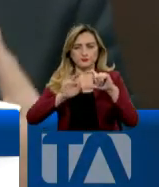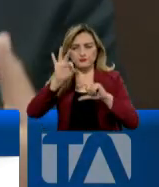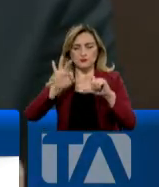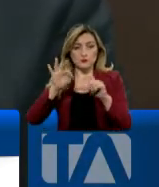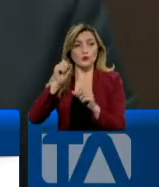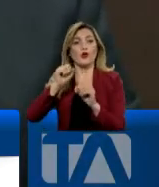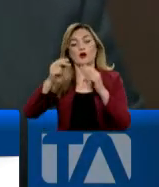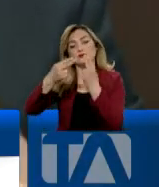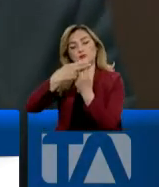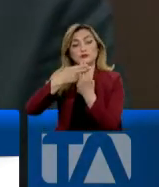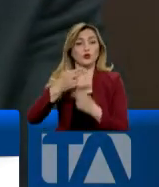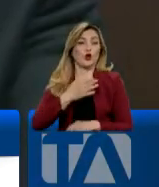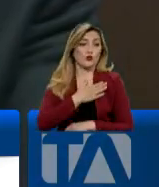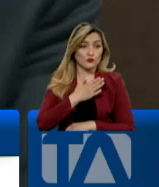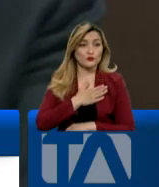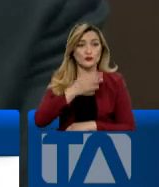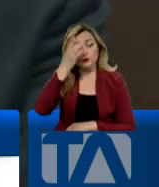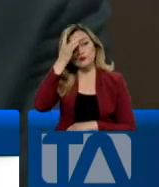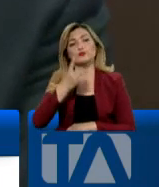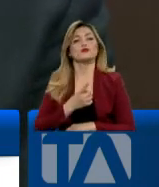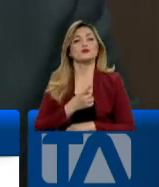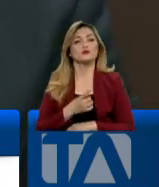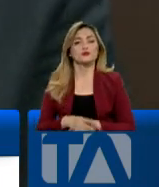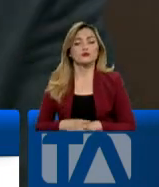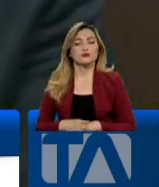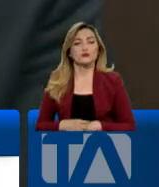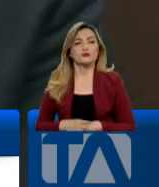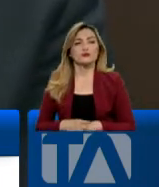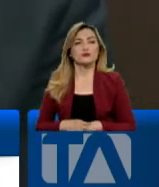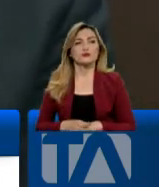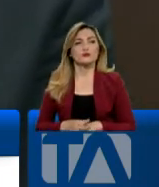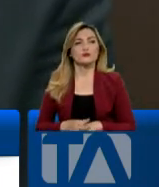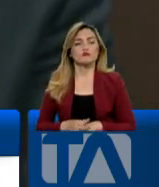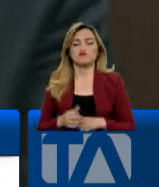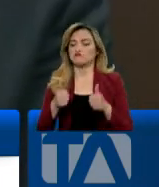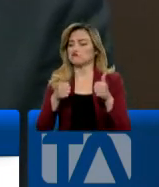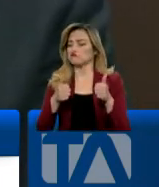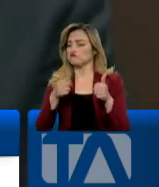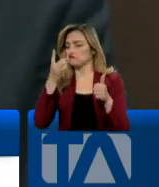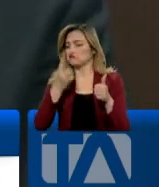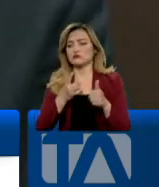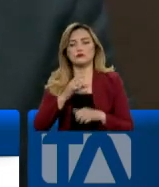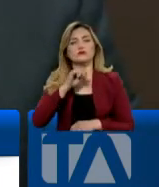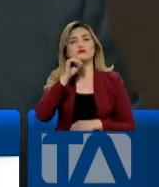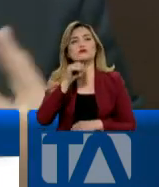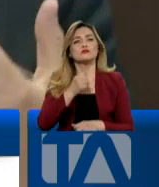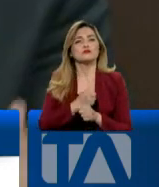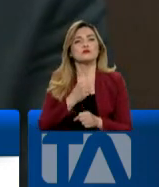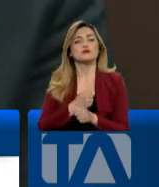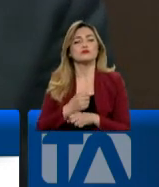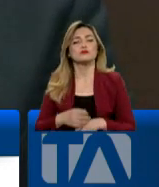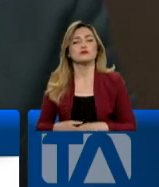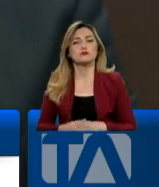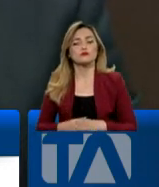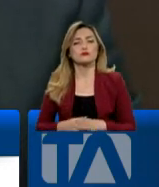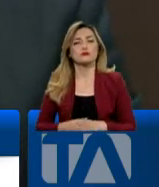y nos dan confianza en que las decisiones que se han tomado de política pública están en el camino correcto. Sabemos que todavía hay muchísimo por hacer, que hay